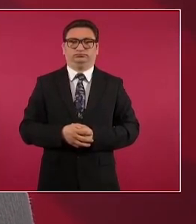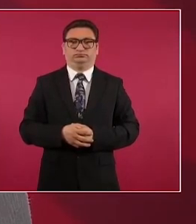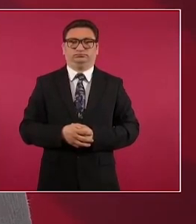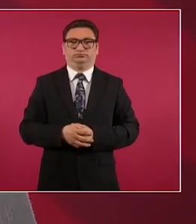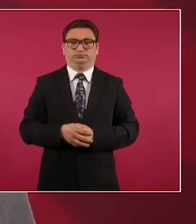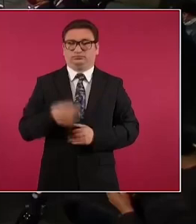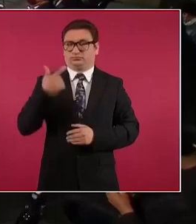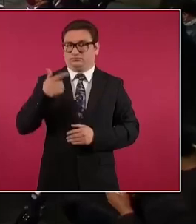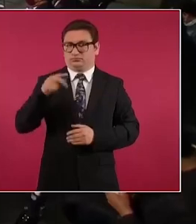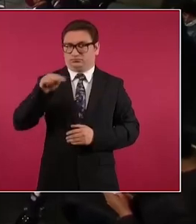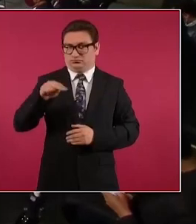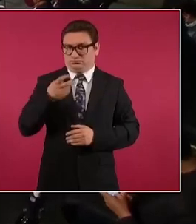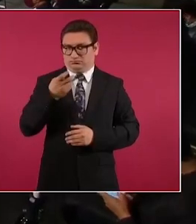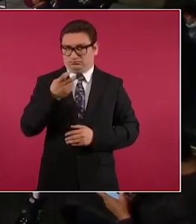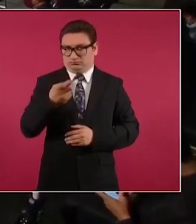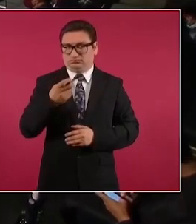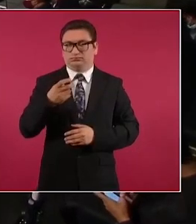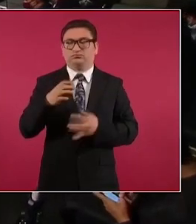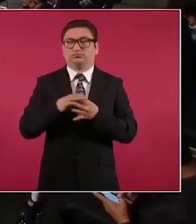la necesidad